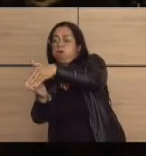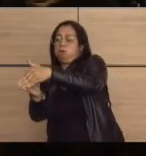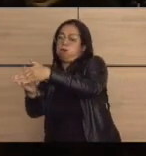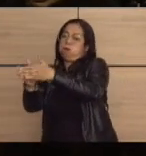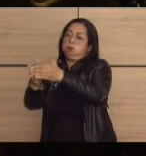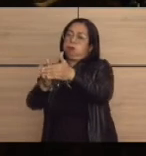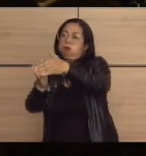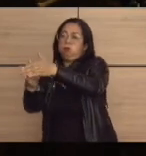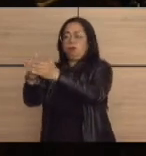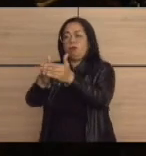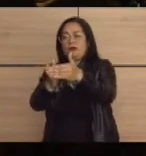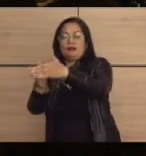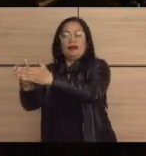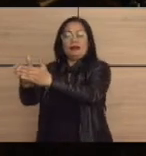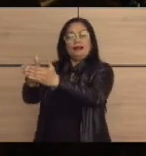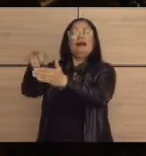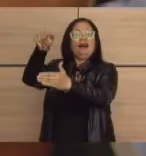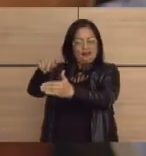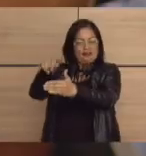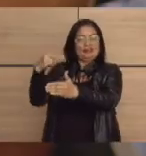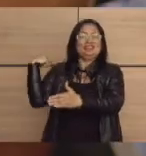con él a buena parte de la historia contemporánea,